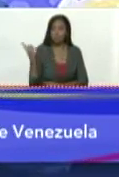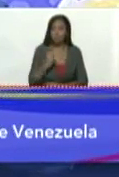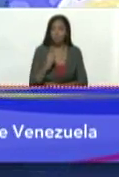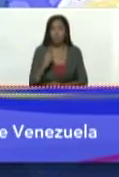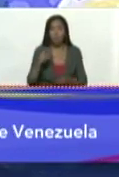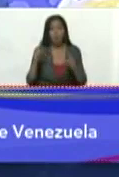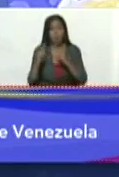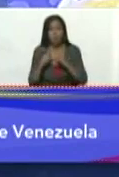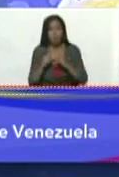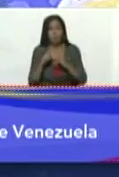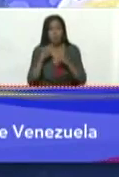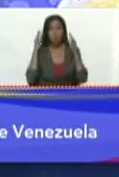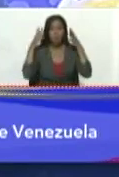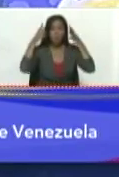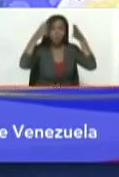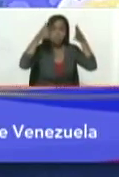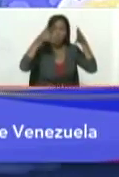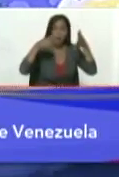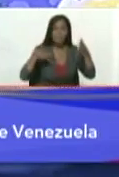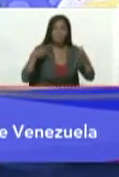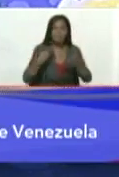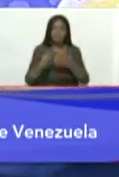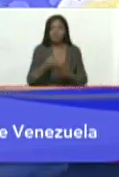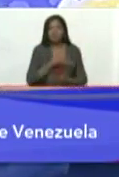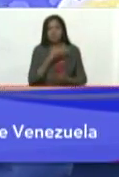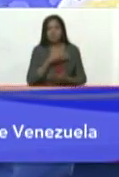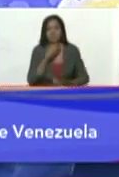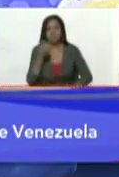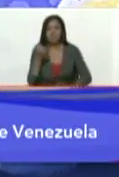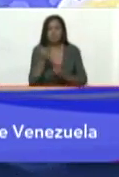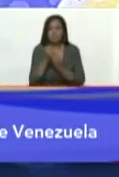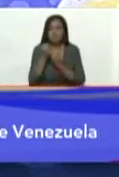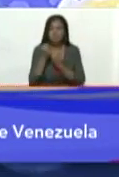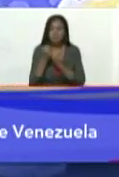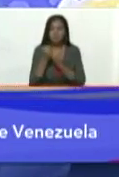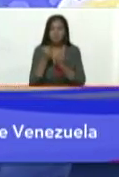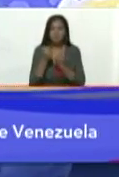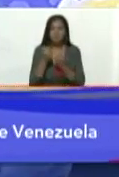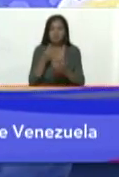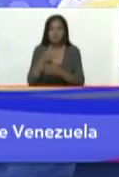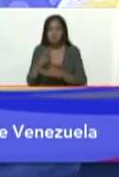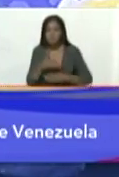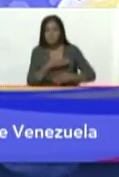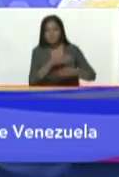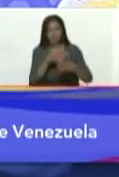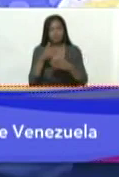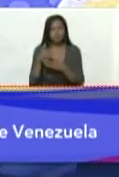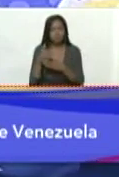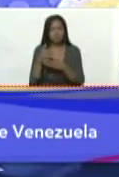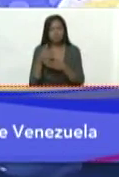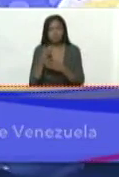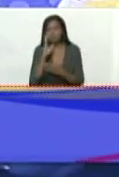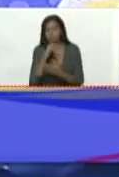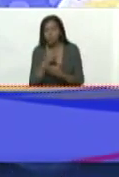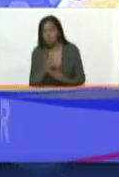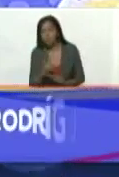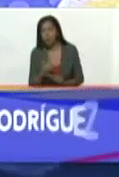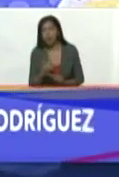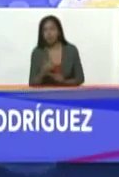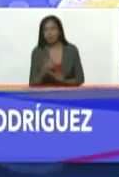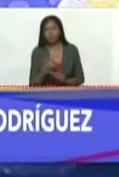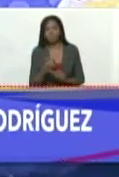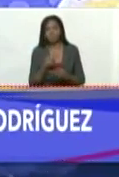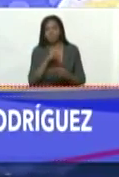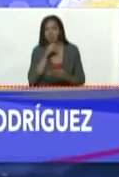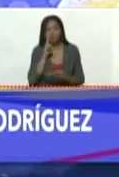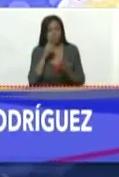conocimiento de los principios sociales, de la solidaridad, del compartir, que no tiene otro